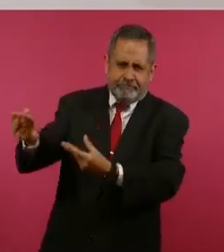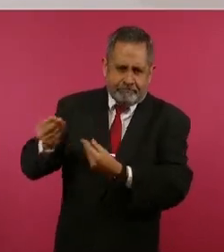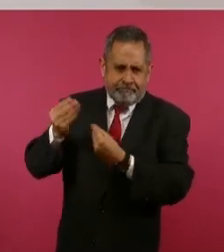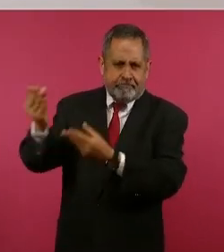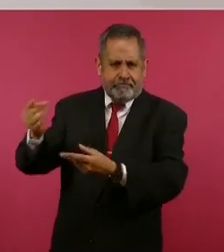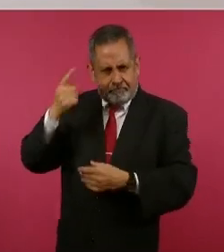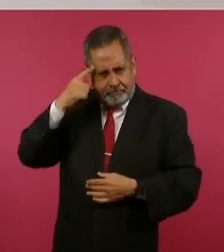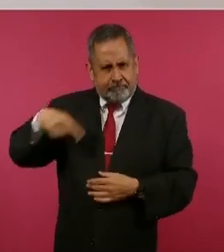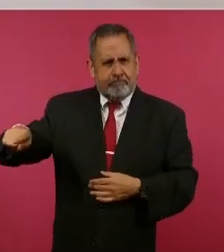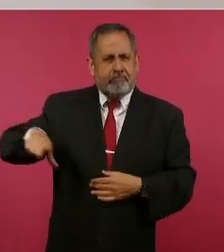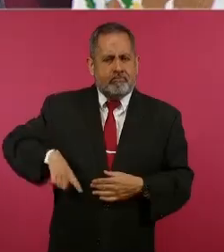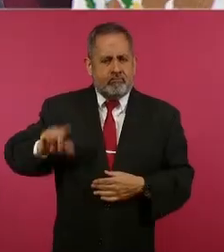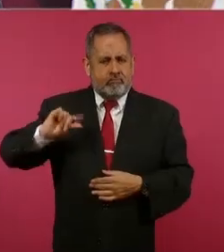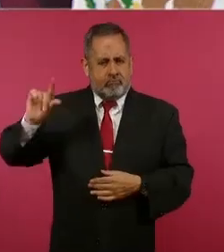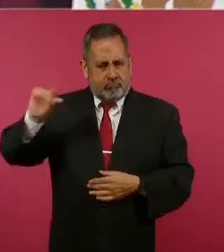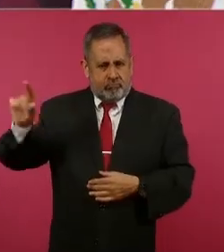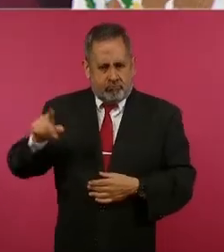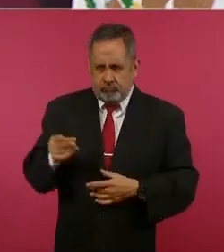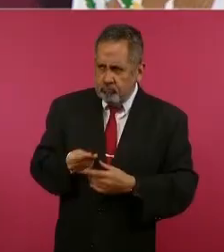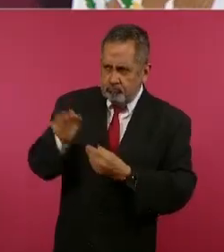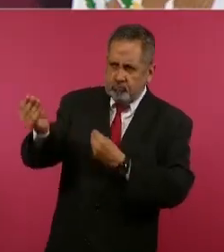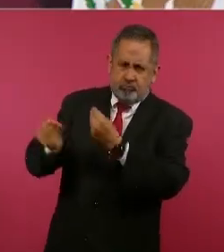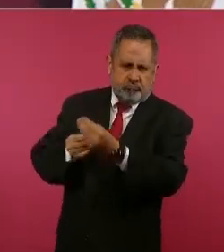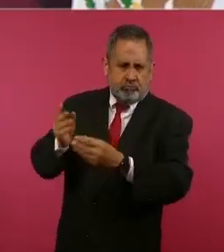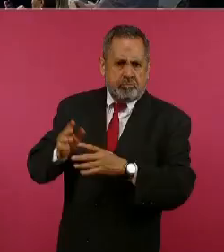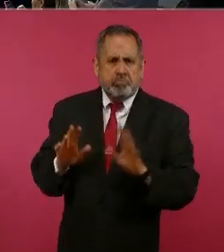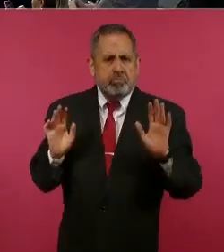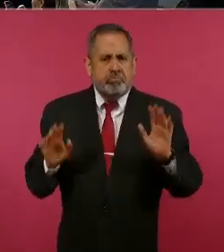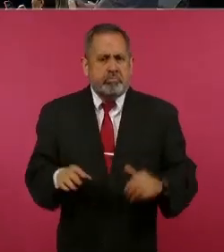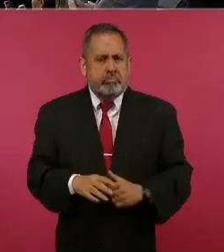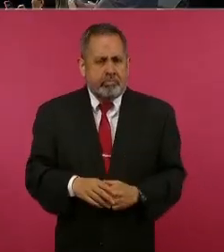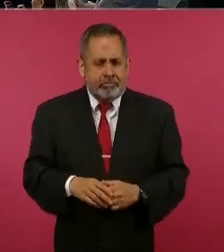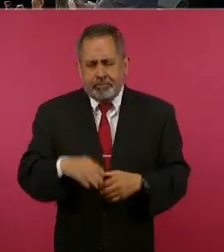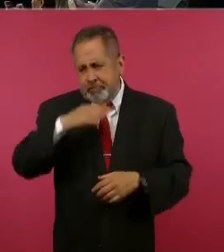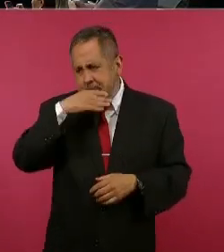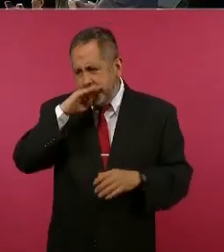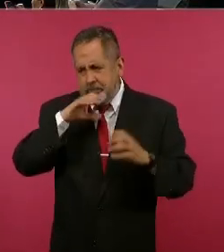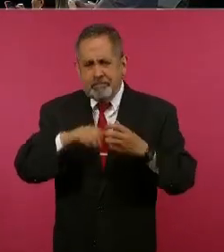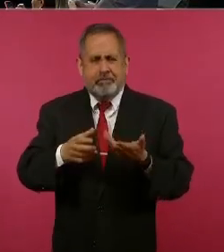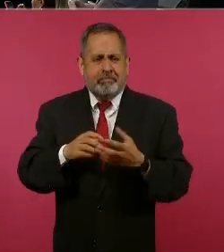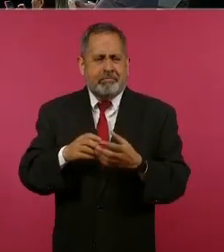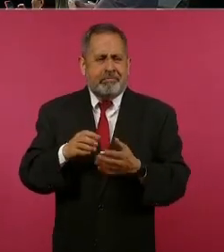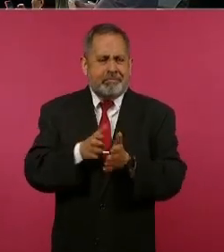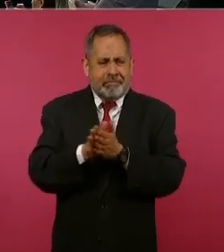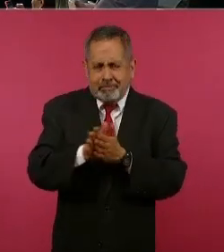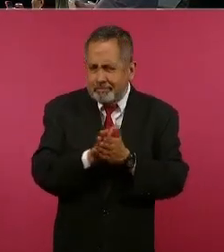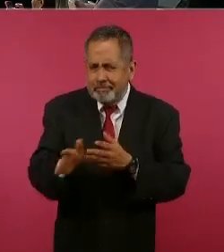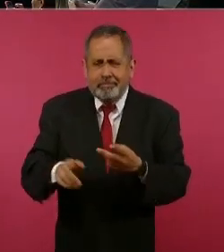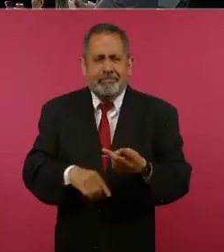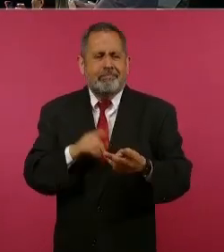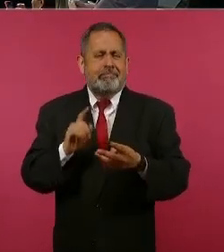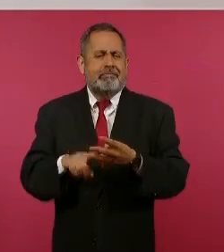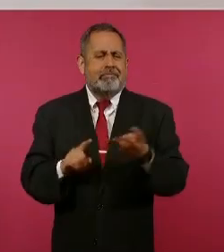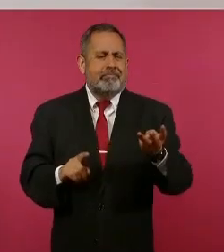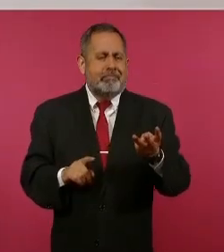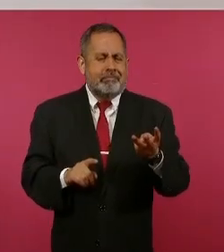que se entregaba a las autoridades en maíz, en cacao.